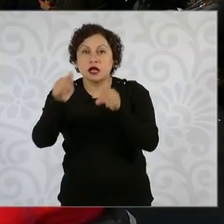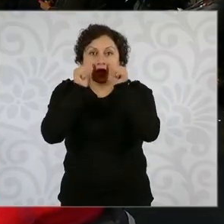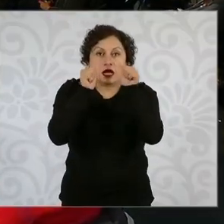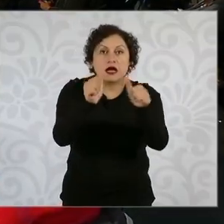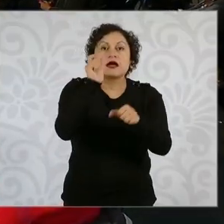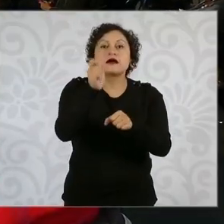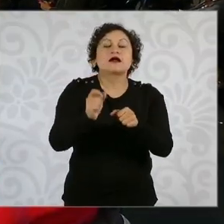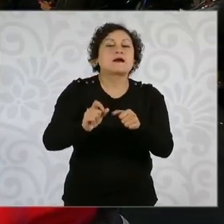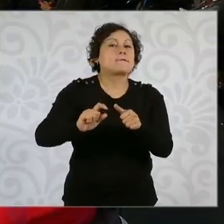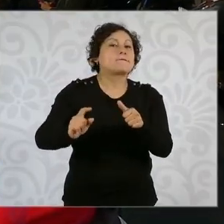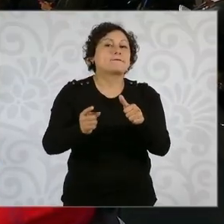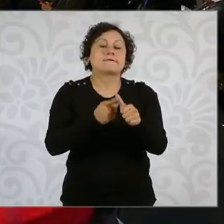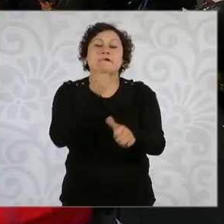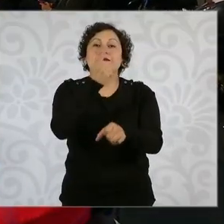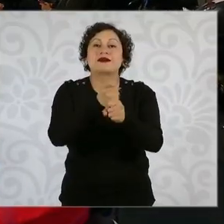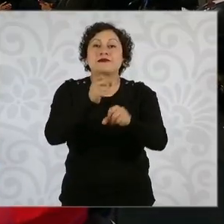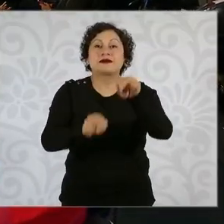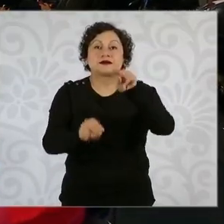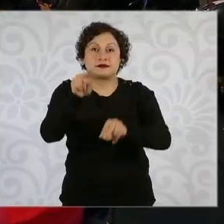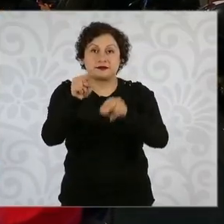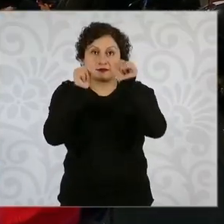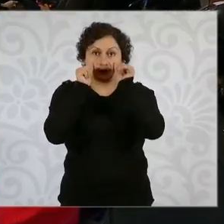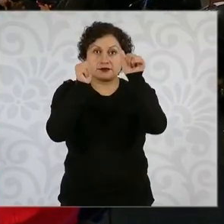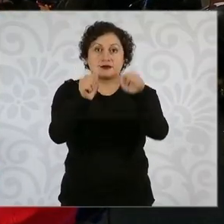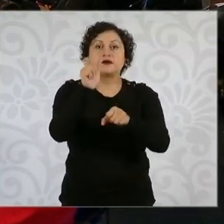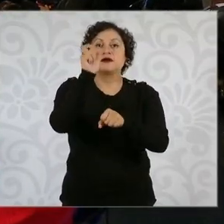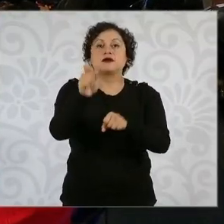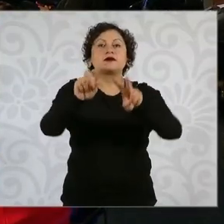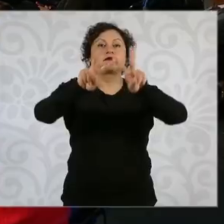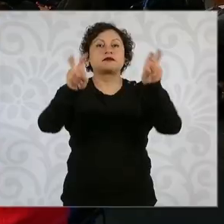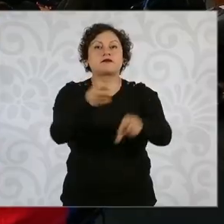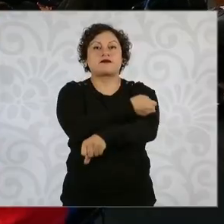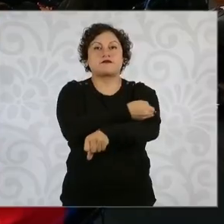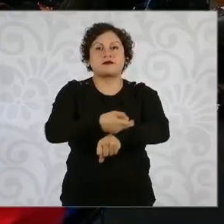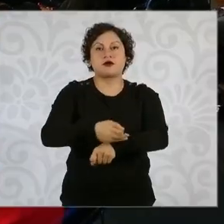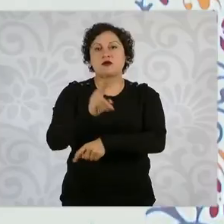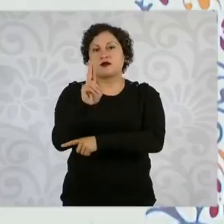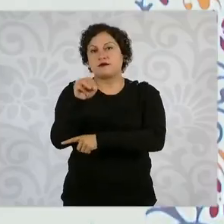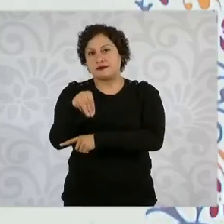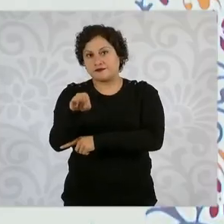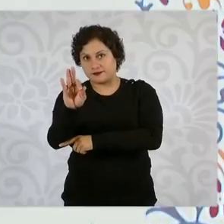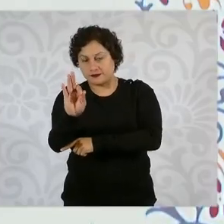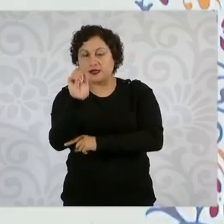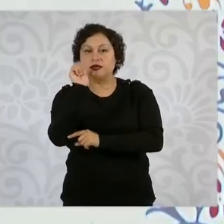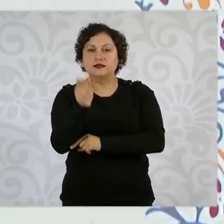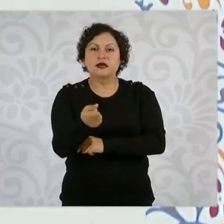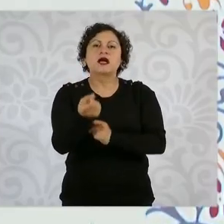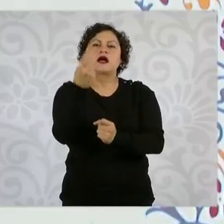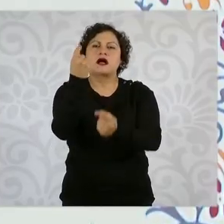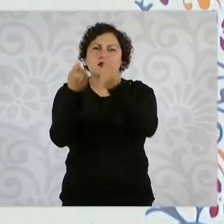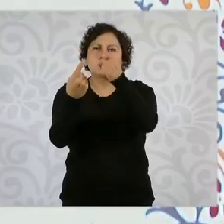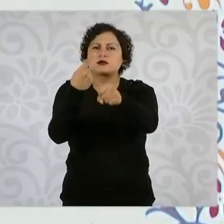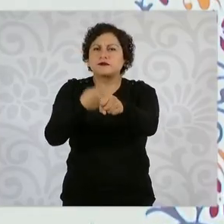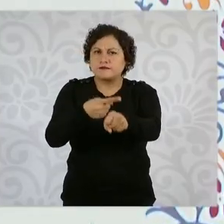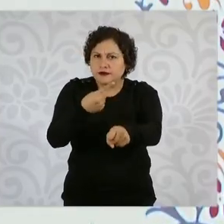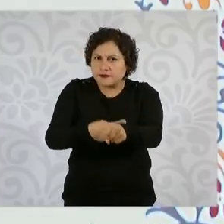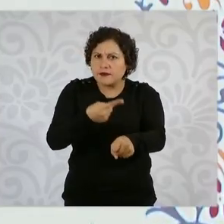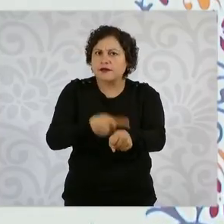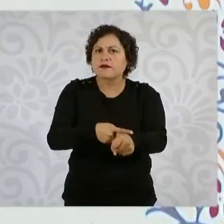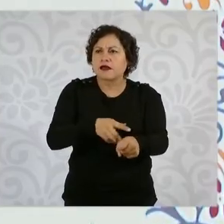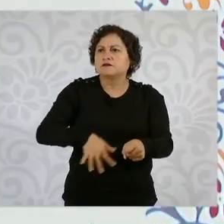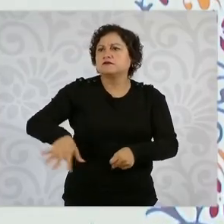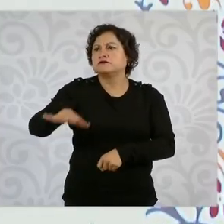de la consulta de medicina familiar, la consulta preventiva, pero también que es una consulta de seguimiento de algunos padecimientos y